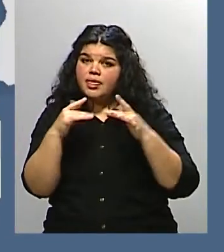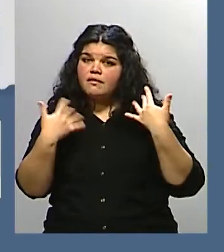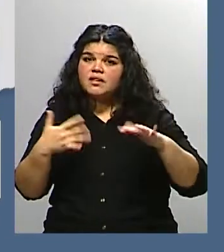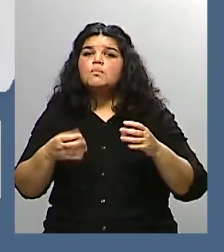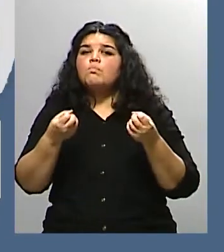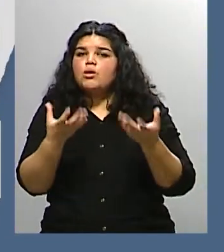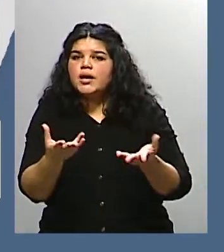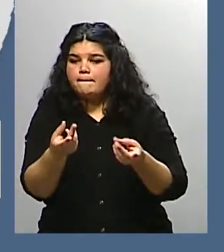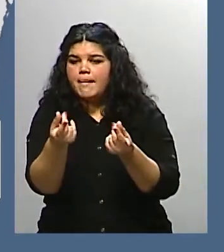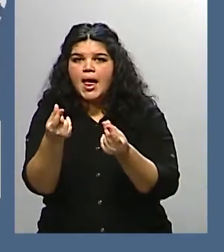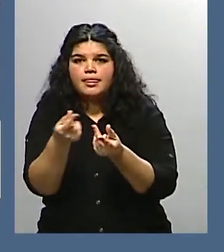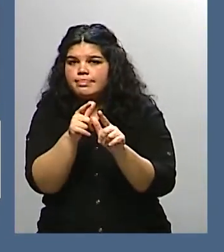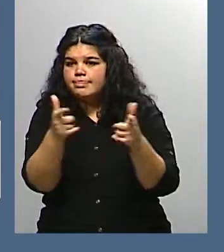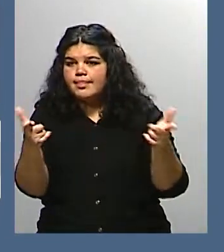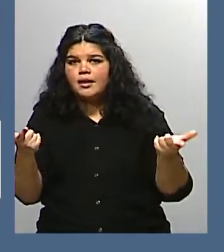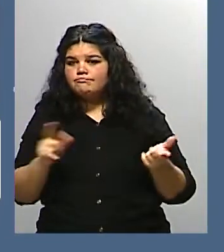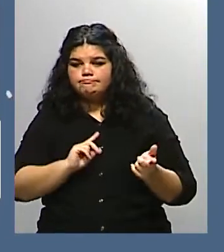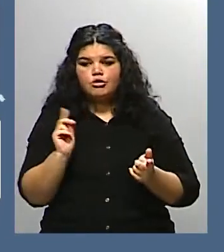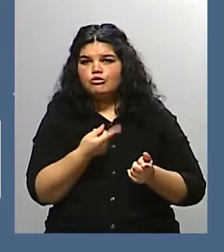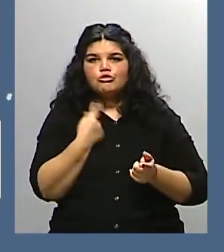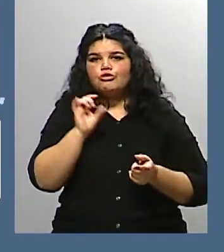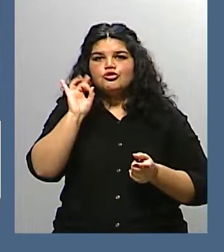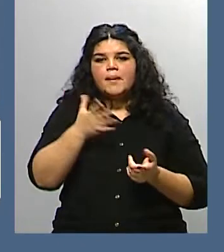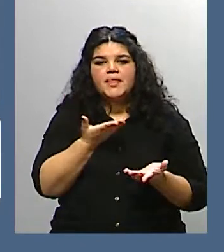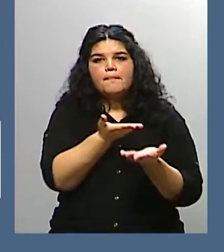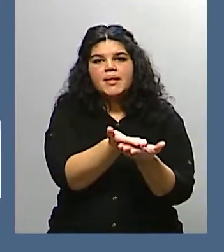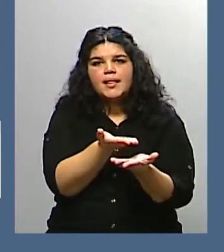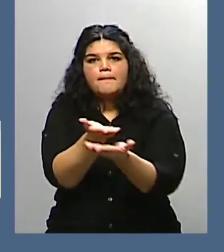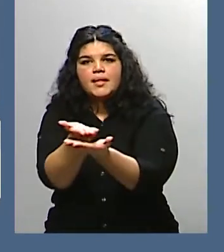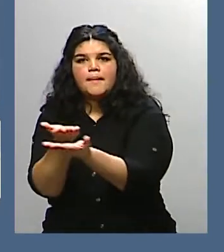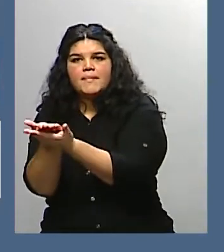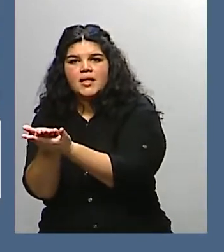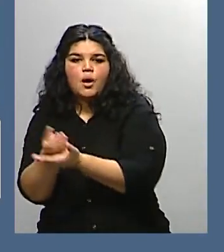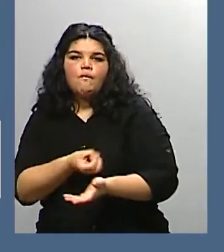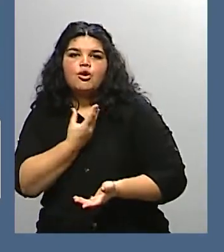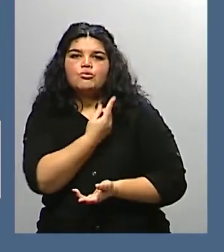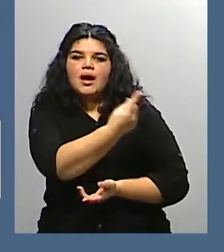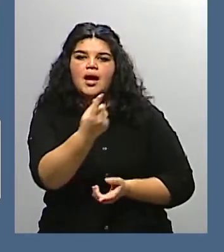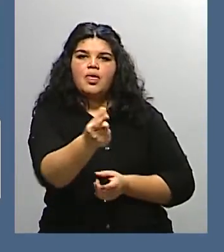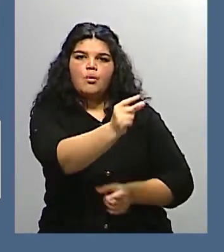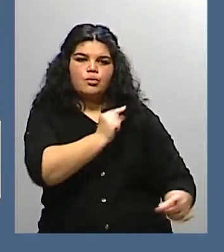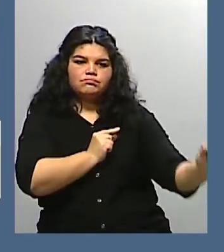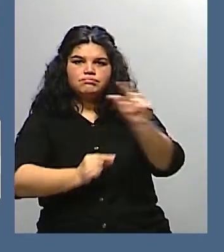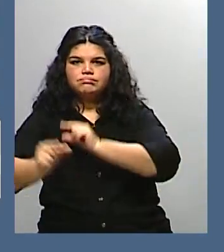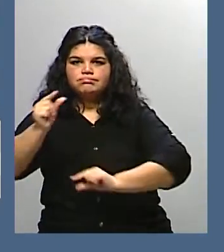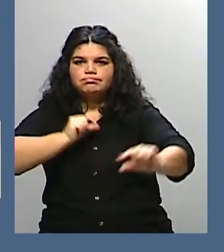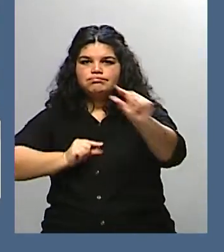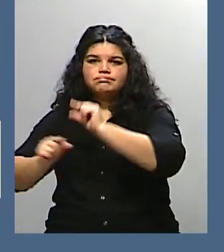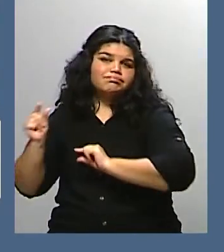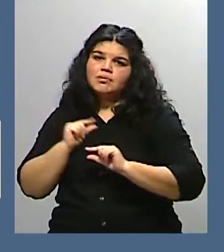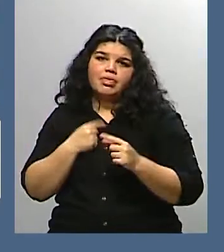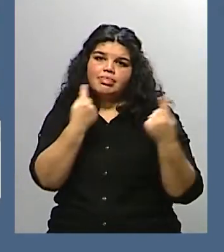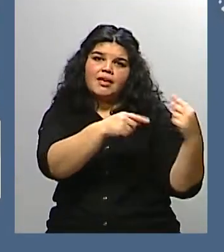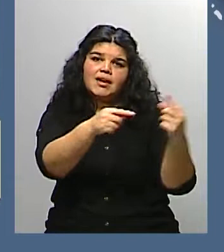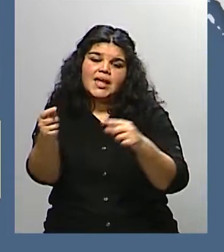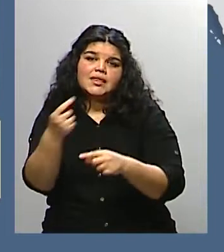lucro, entonces requieren, digamos, donaciones de diferentes procedencias, ¿no? Pero